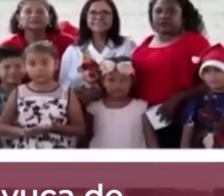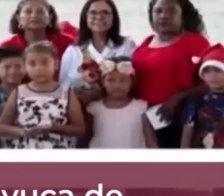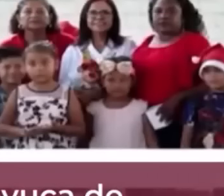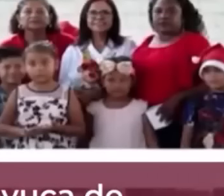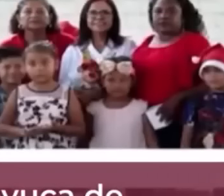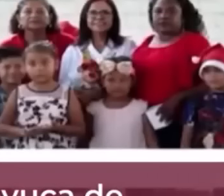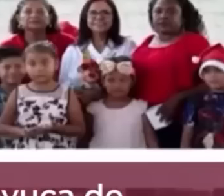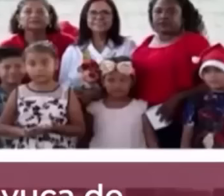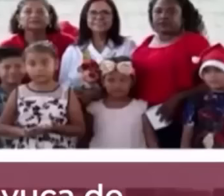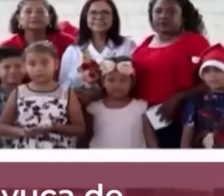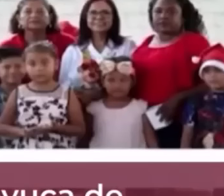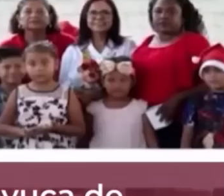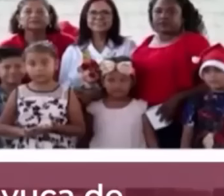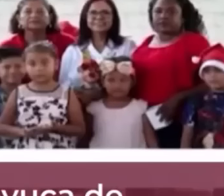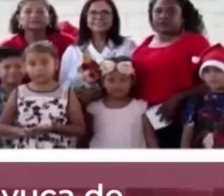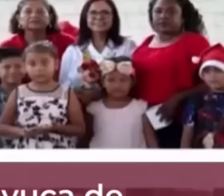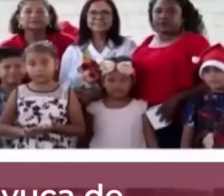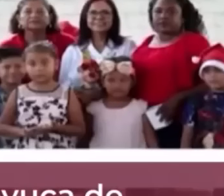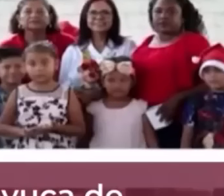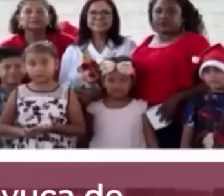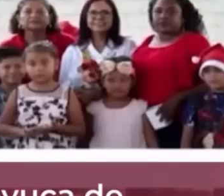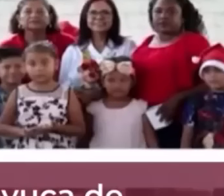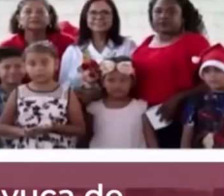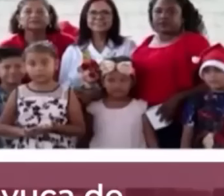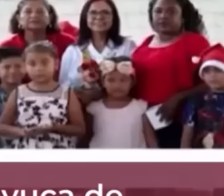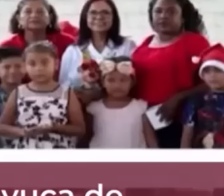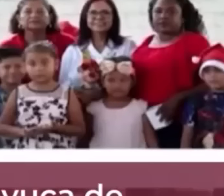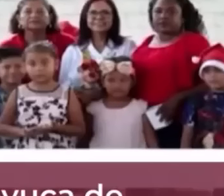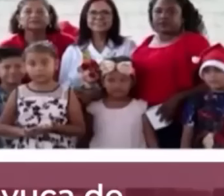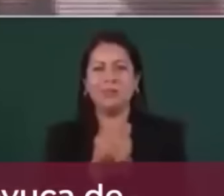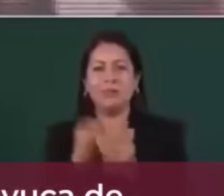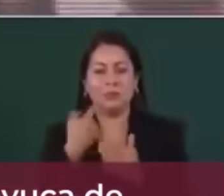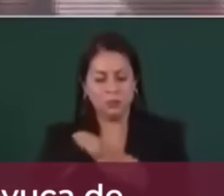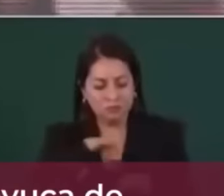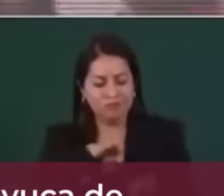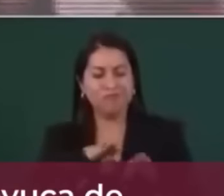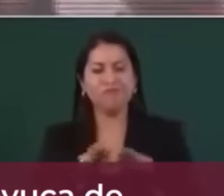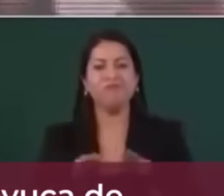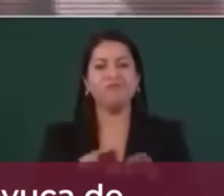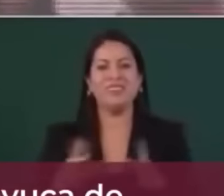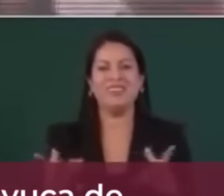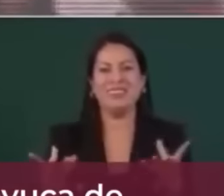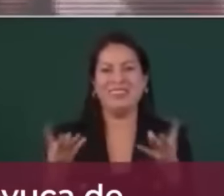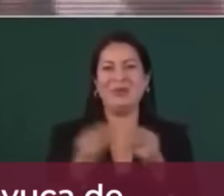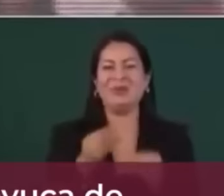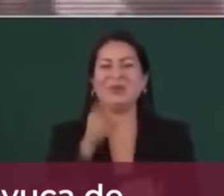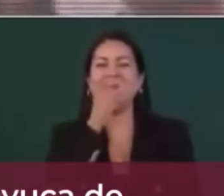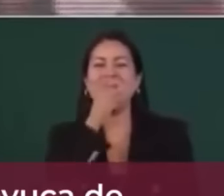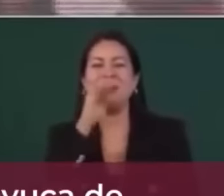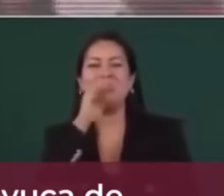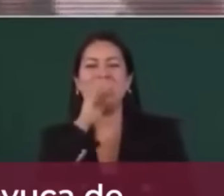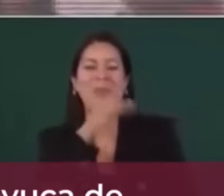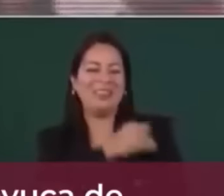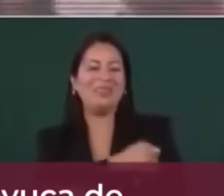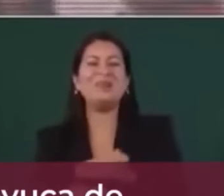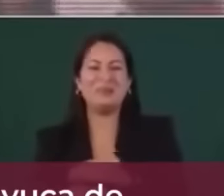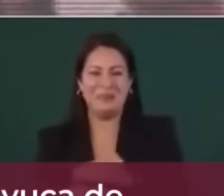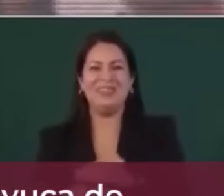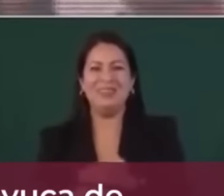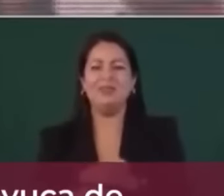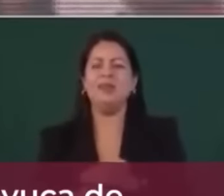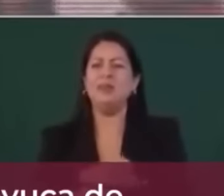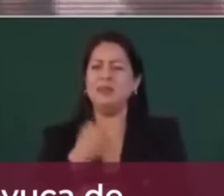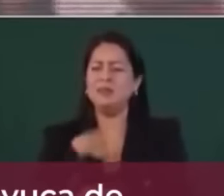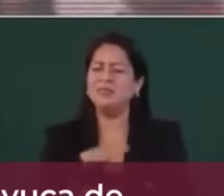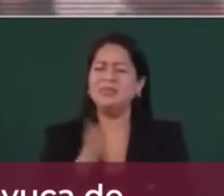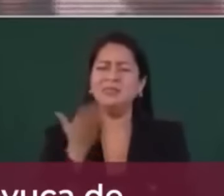municipios de Acapulco y Coyuca de Benítez en el estado de Guerrero. Durante la conferencia mañanera, encabezada por el presidente Andrés Manuel